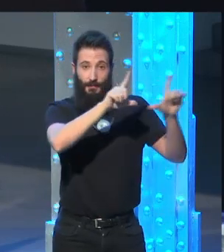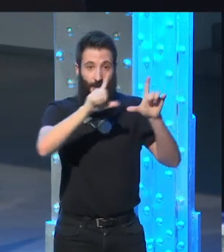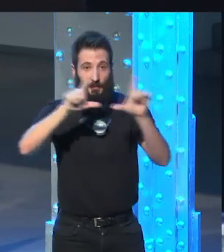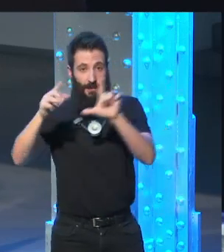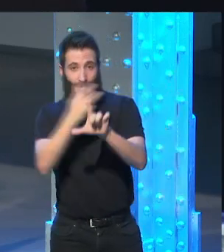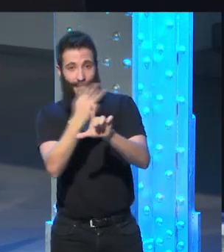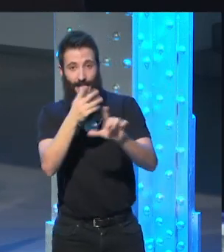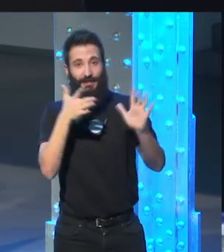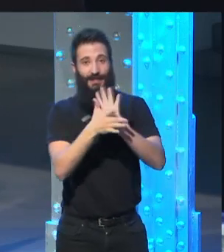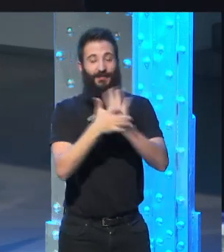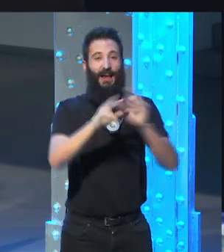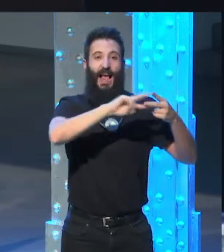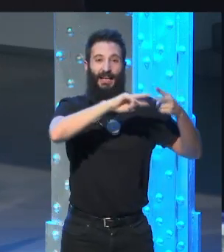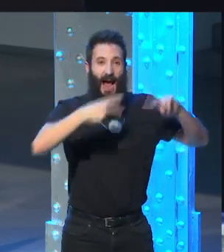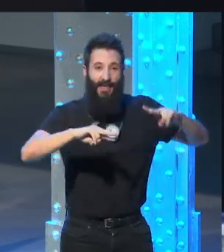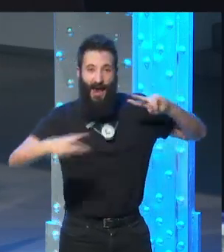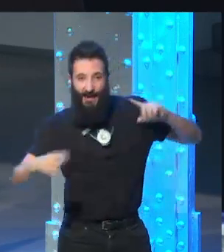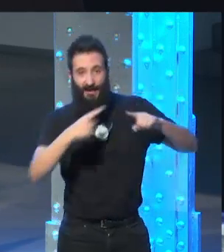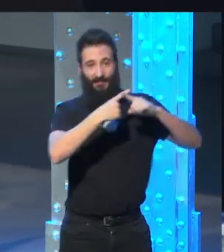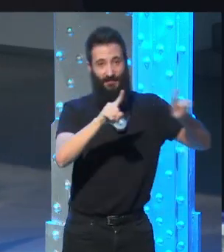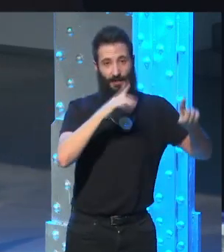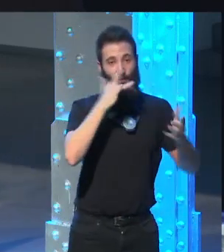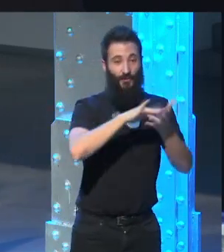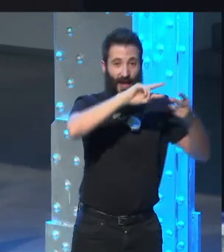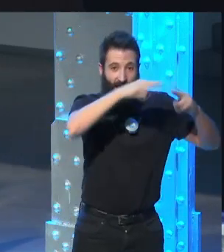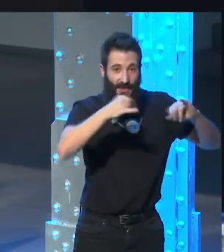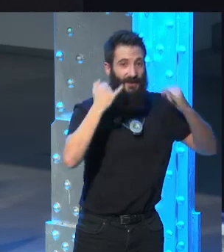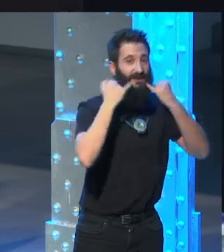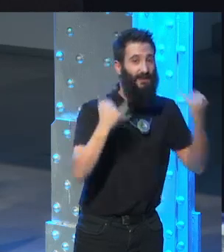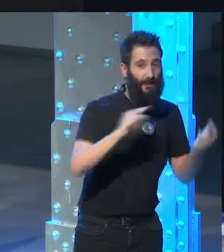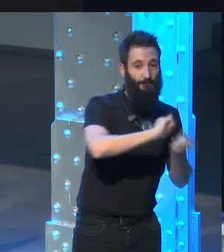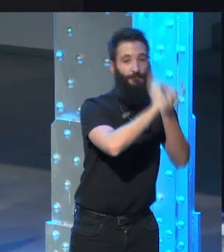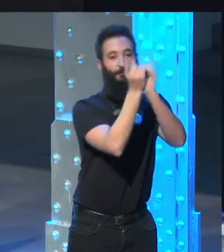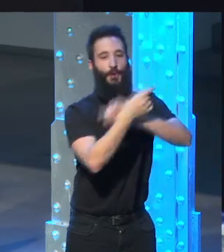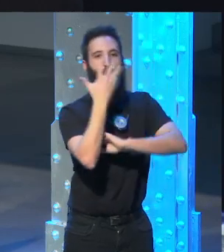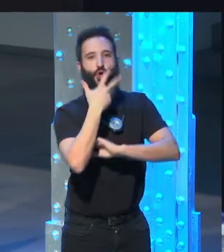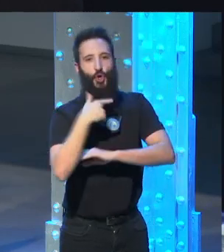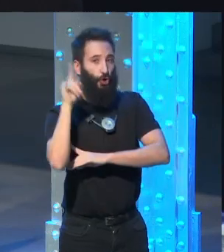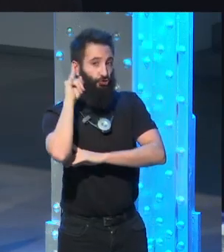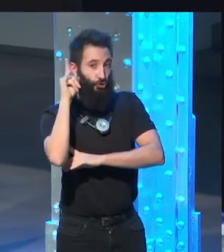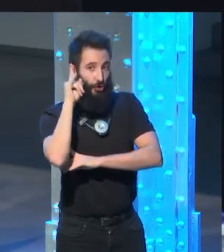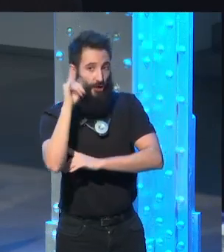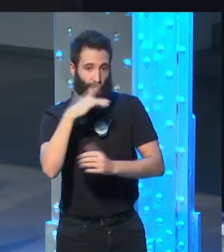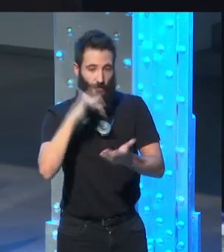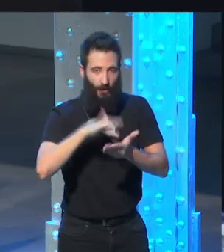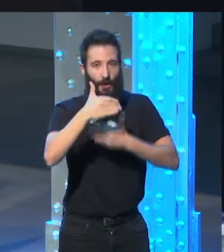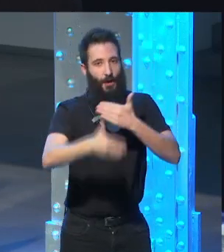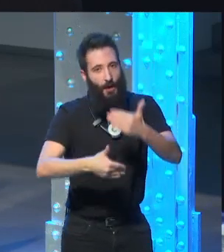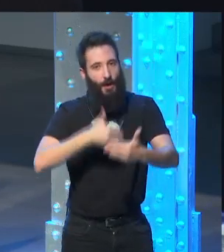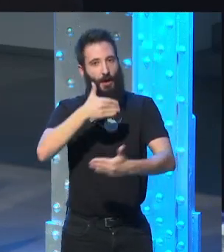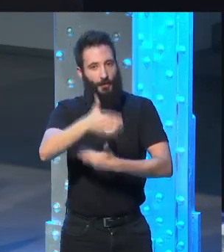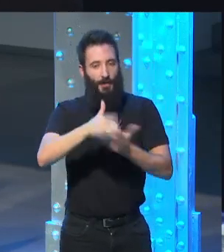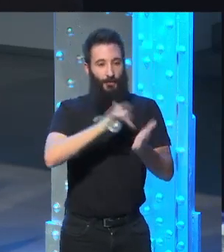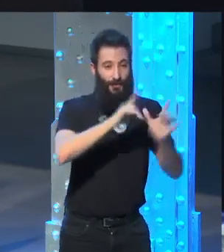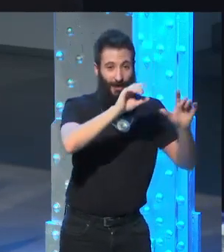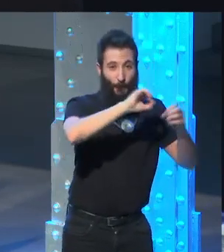son sus secuencias de ADN, ¿sí? Entonces tomamos la señal eléctrica que hay atrás, la convertimos en sonido o color. Entonces, a medida que van pasando pedacitos de